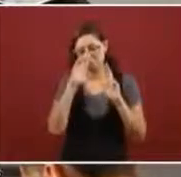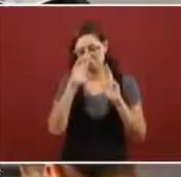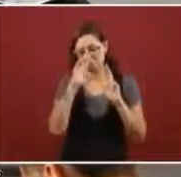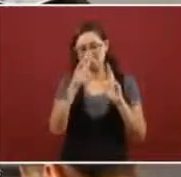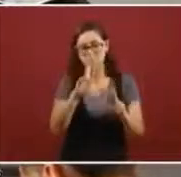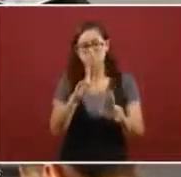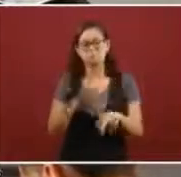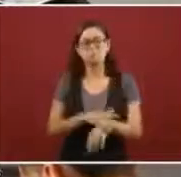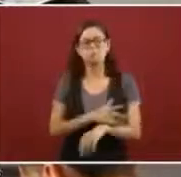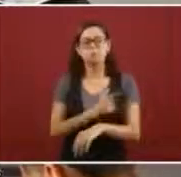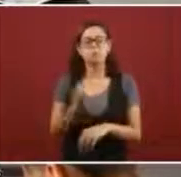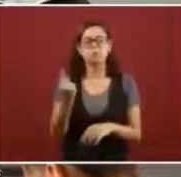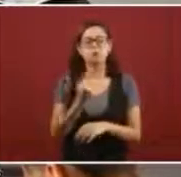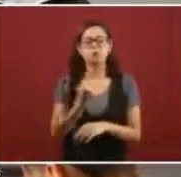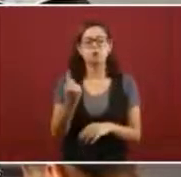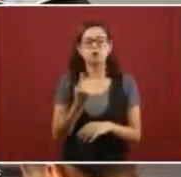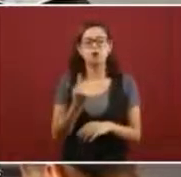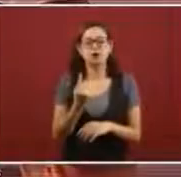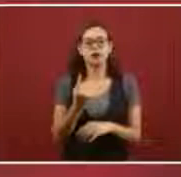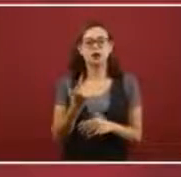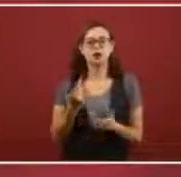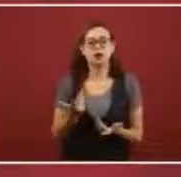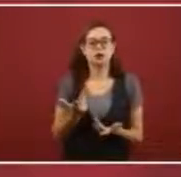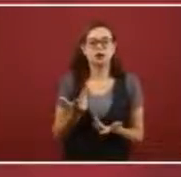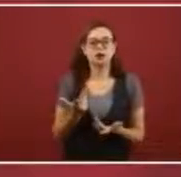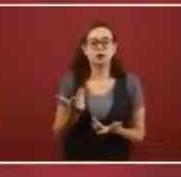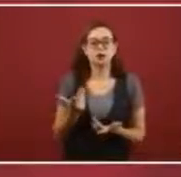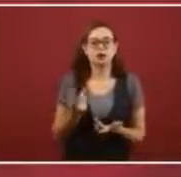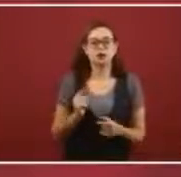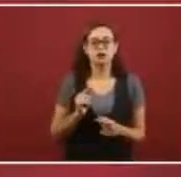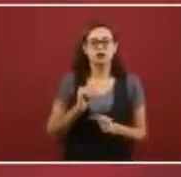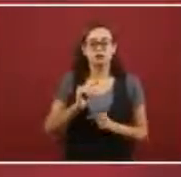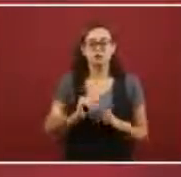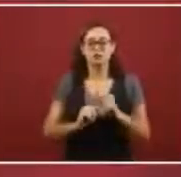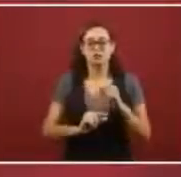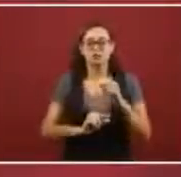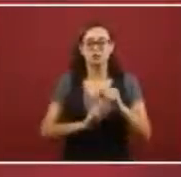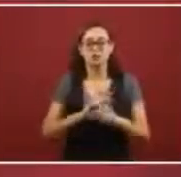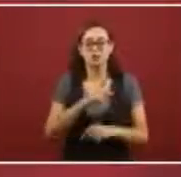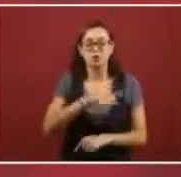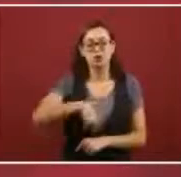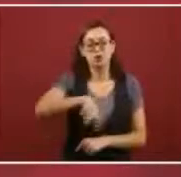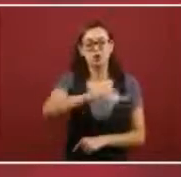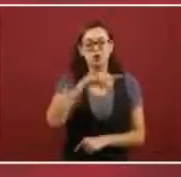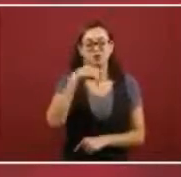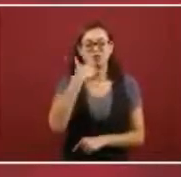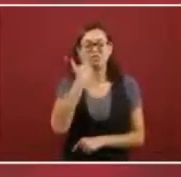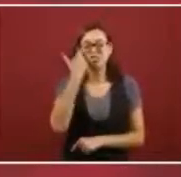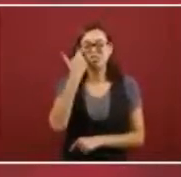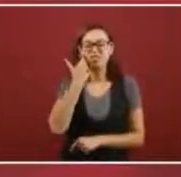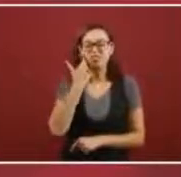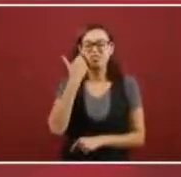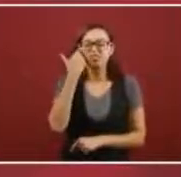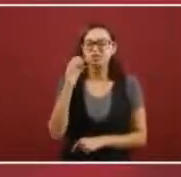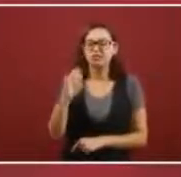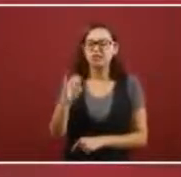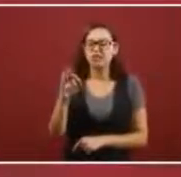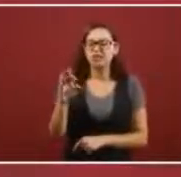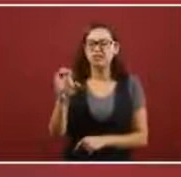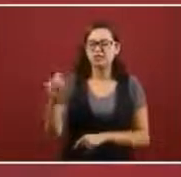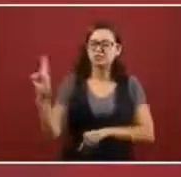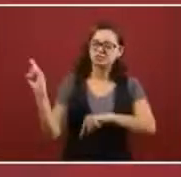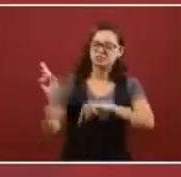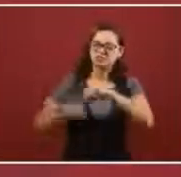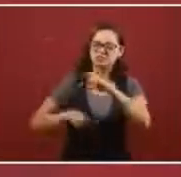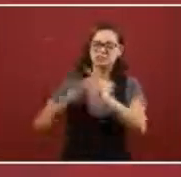era a que cada vez participara menos en el mercado la Comisión Federal